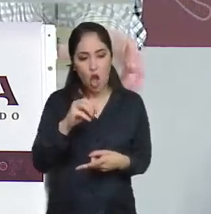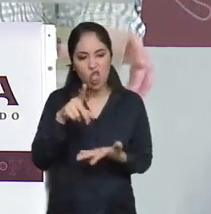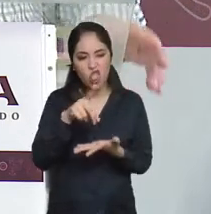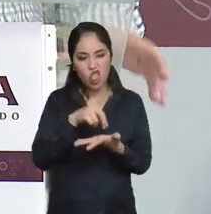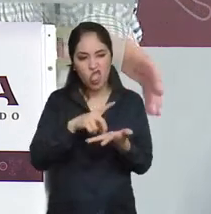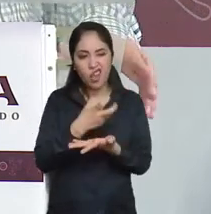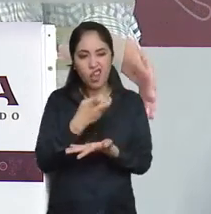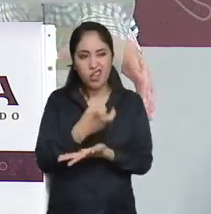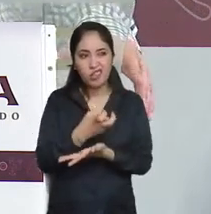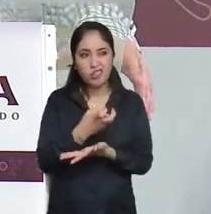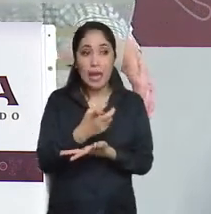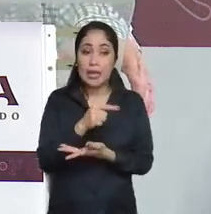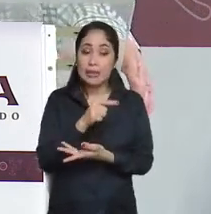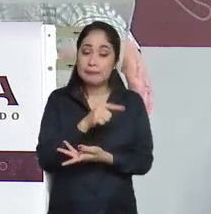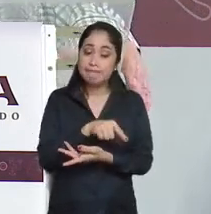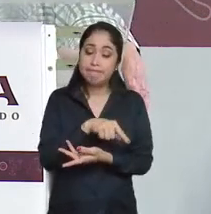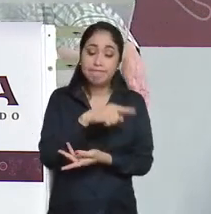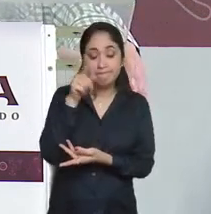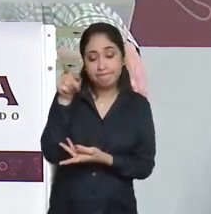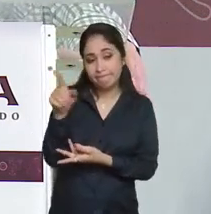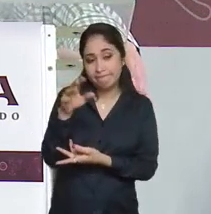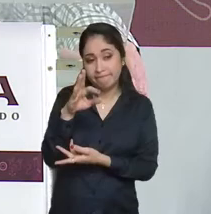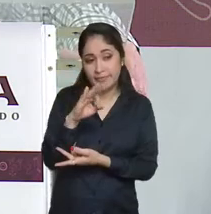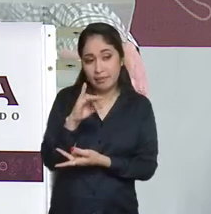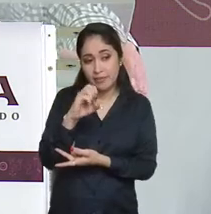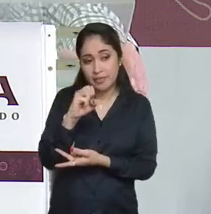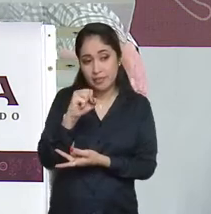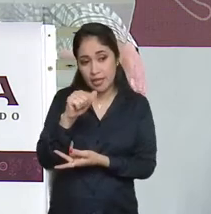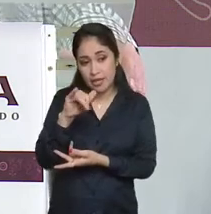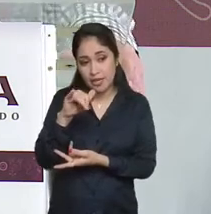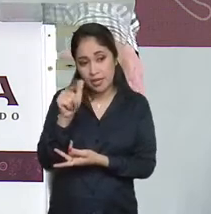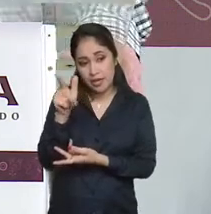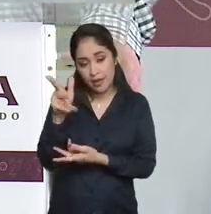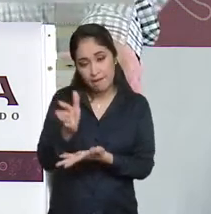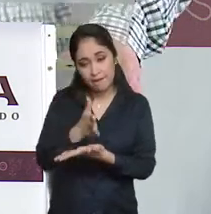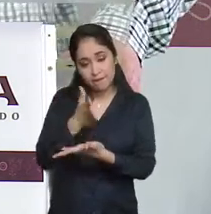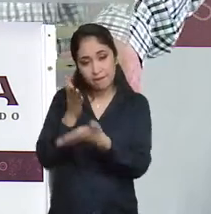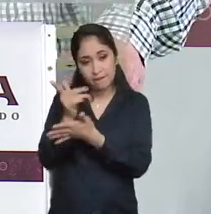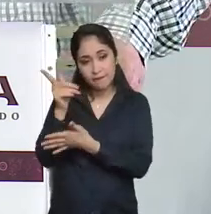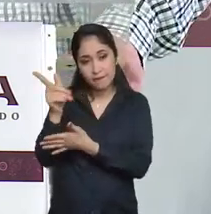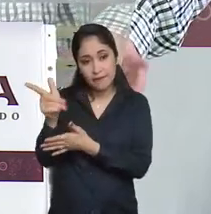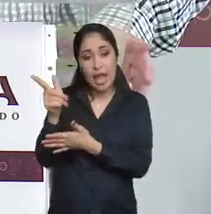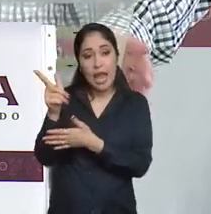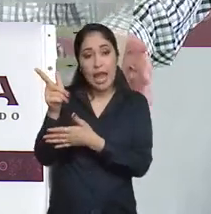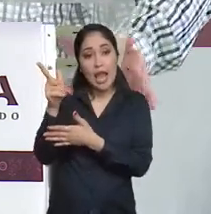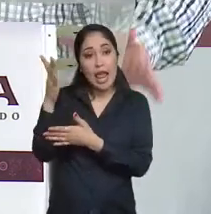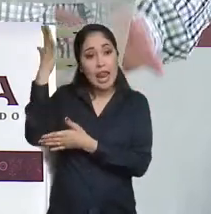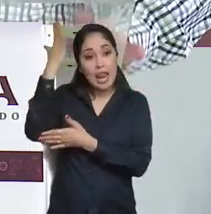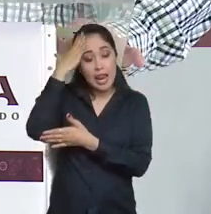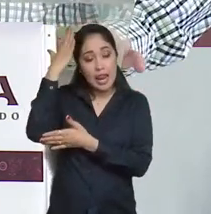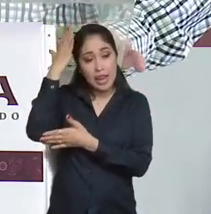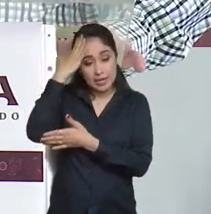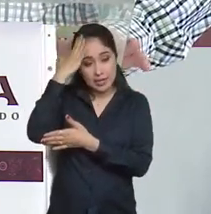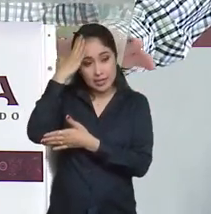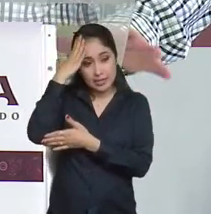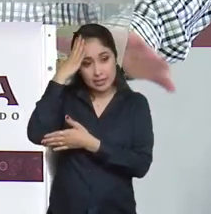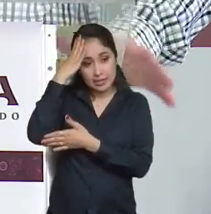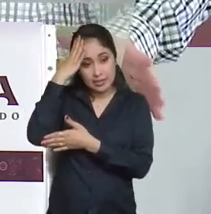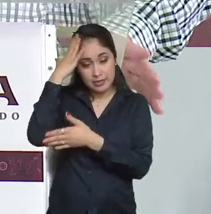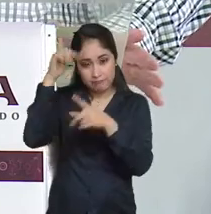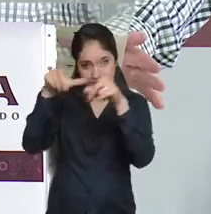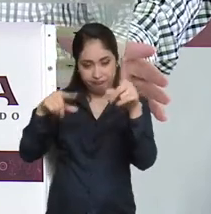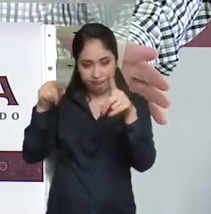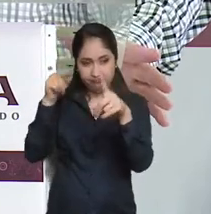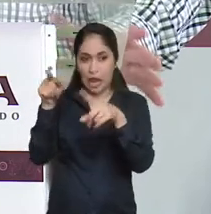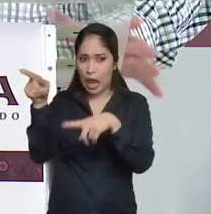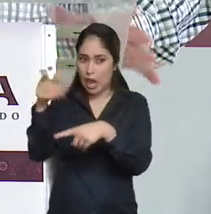la Fiscalía, a la Delegación de la Fiscalía General de la República. Ellos son los que tienen esos datos.